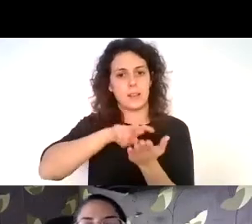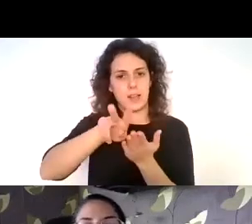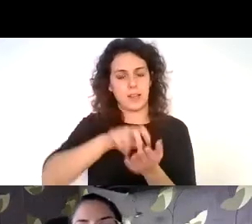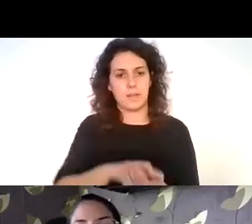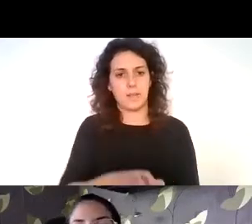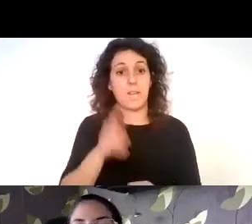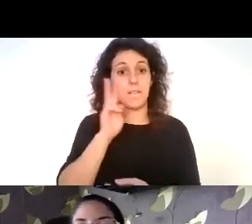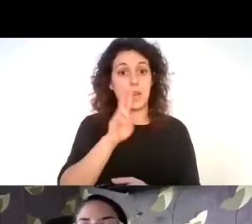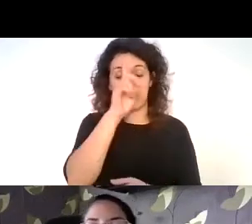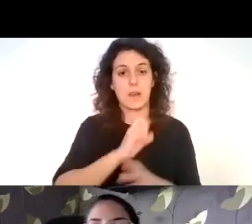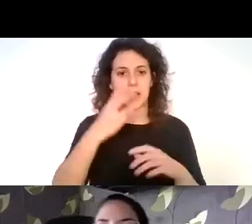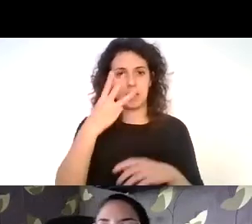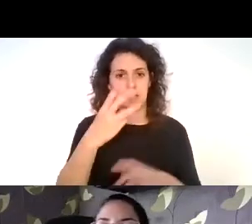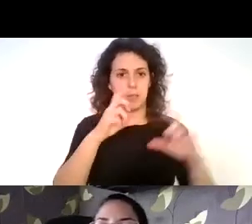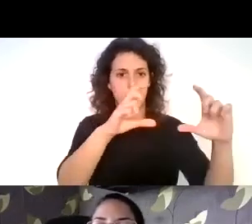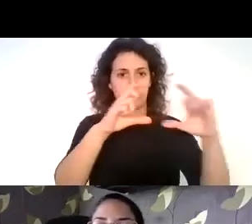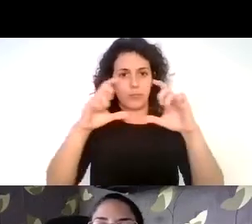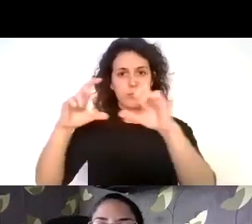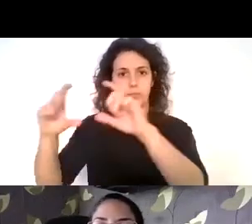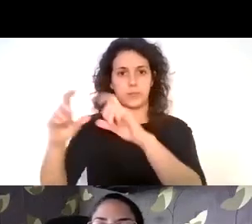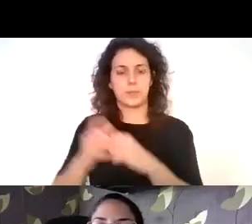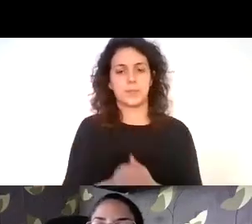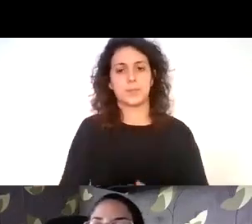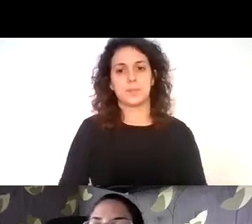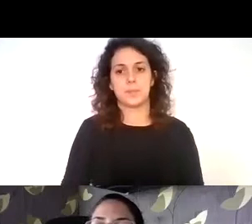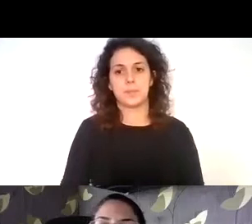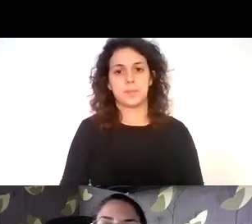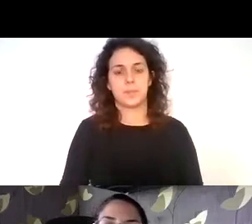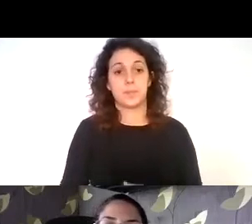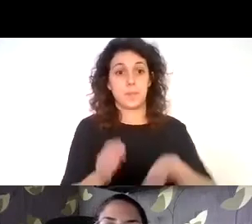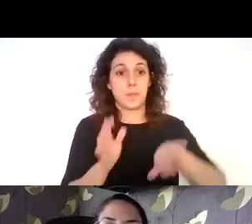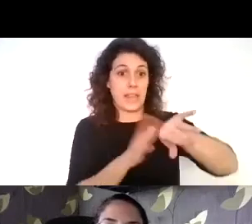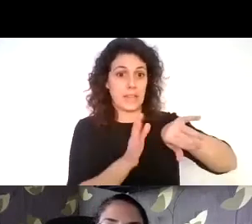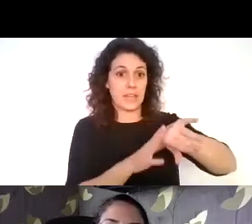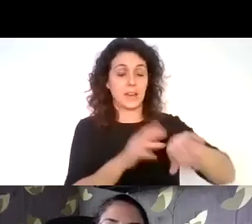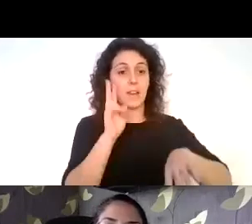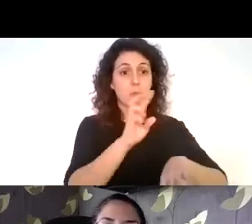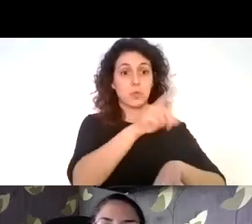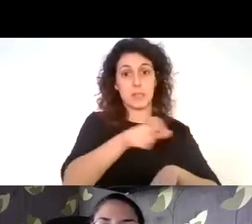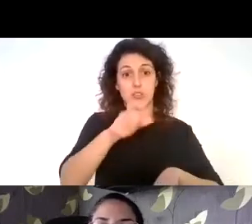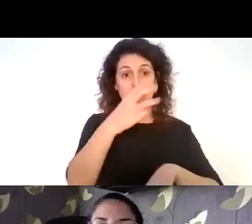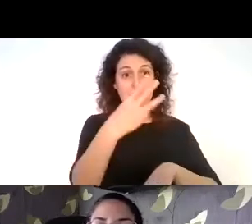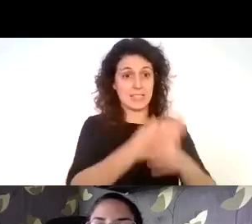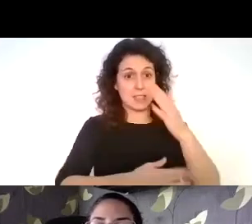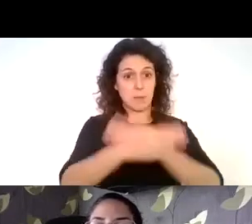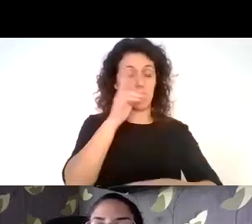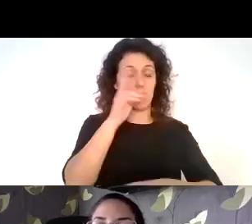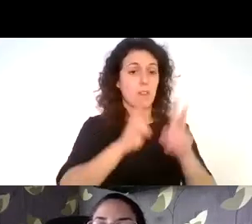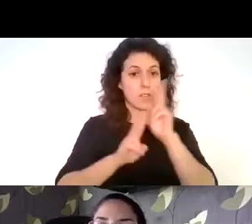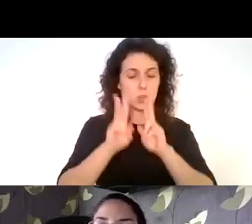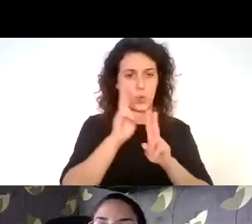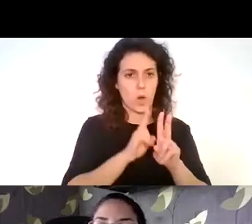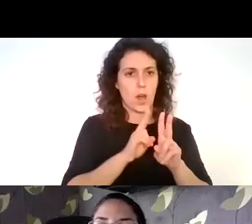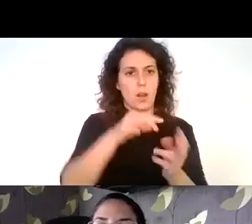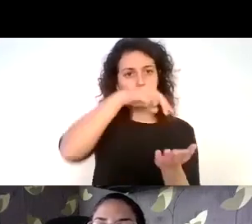Vemos tres imágenes. La foto de la izquierda encontramos tres personas con discapacidad visual posando en